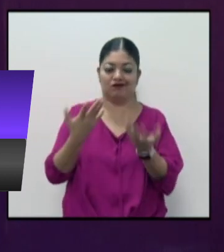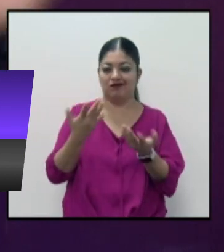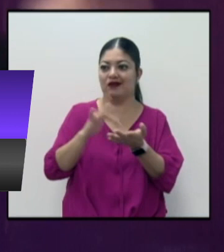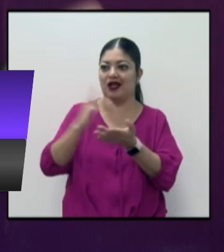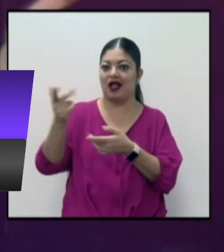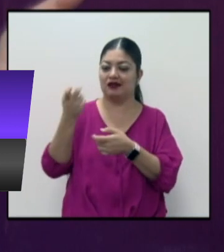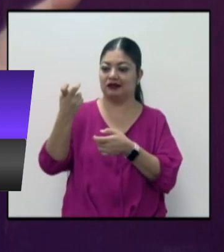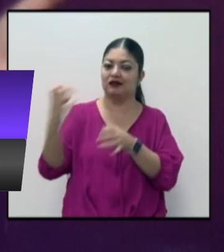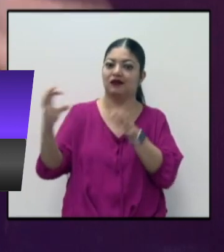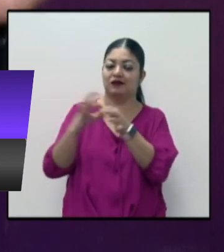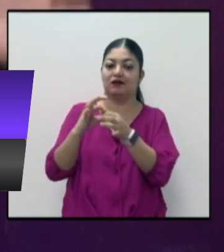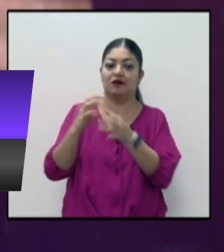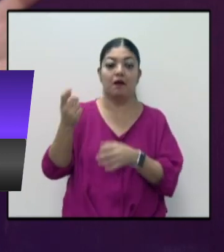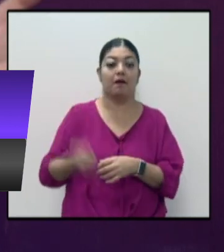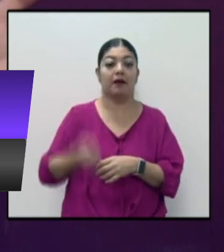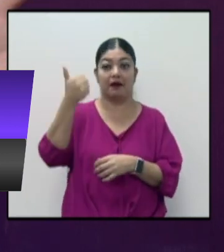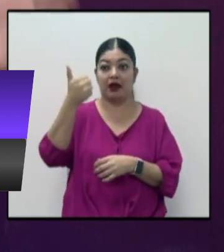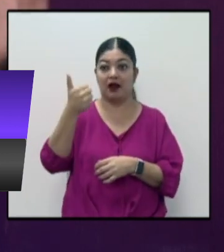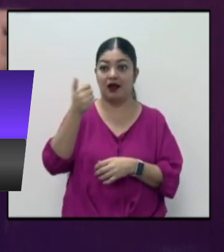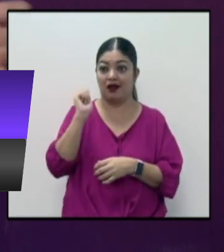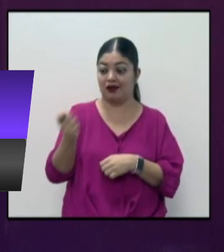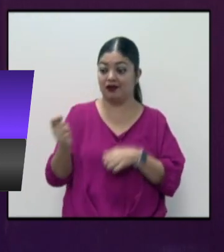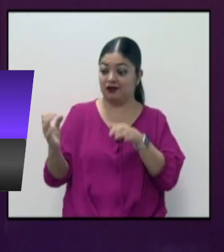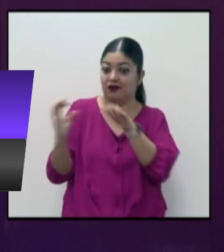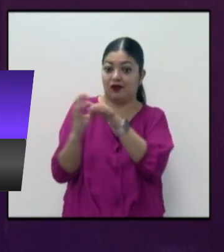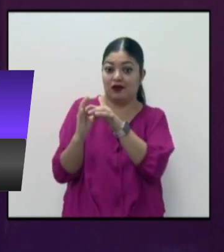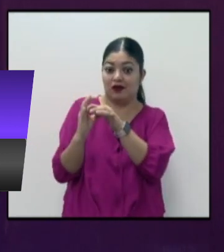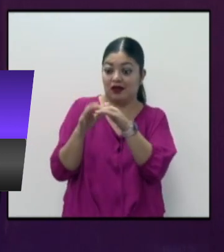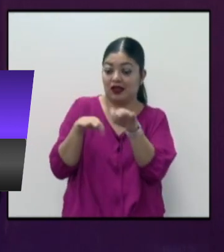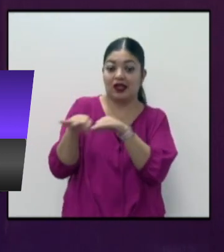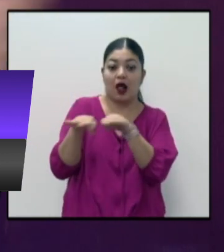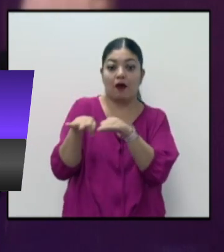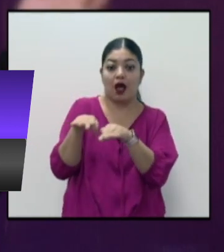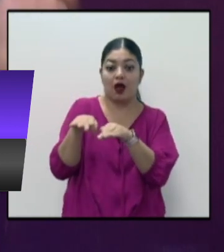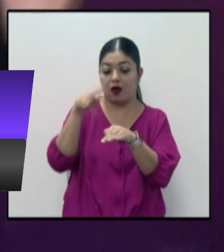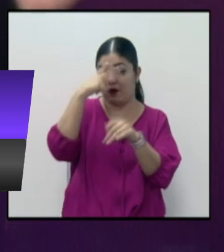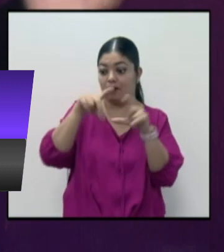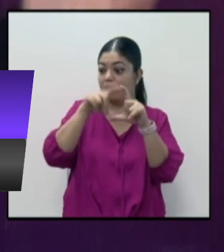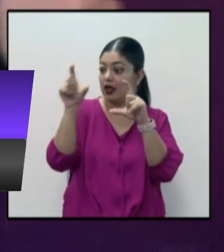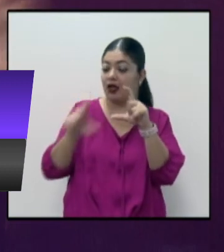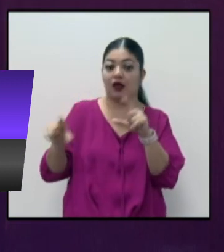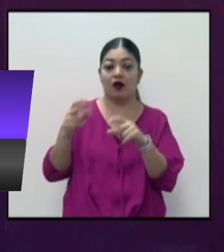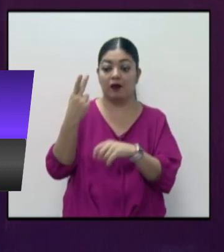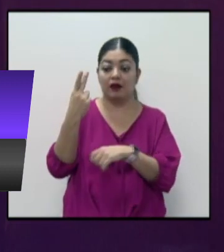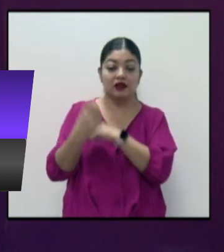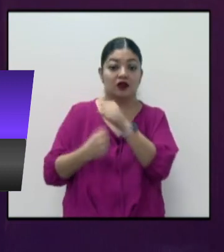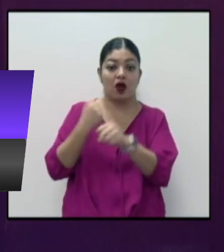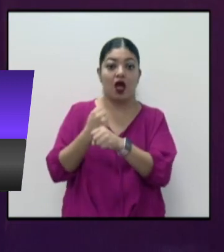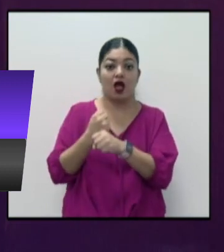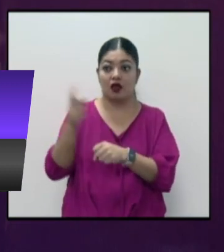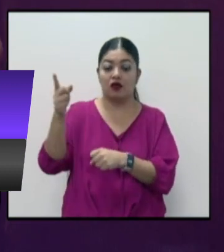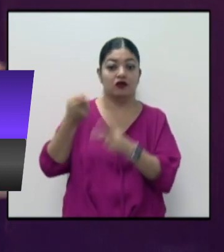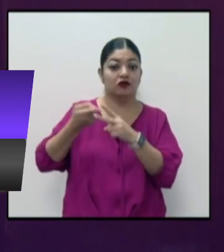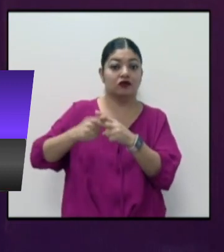Pues es la primera coproducción que hacen a nivel nacional después de 25 años que tiene de existir y